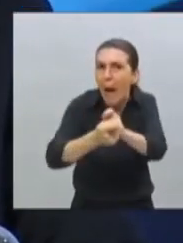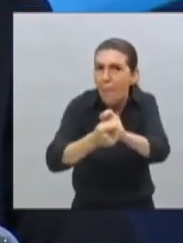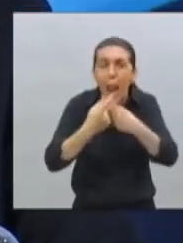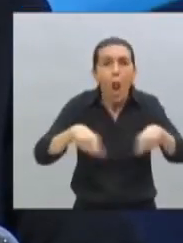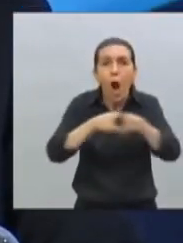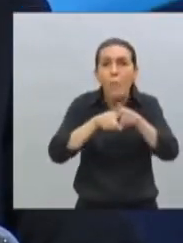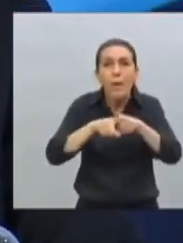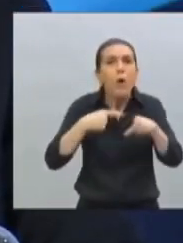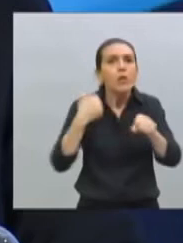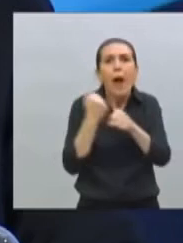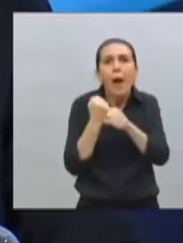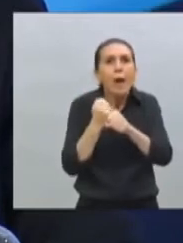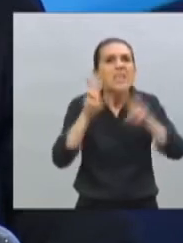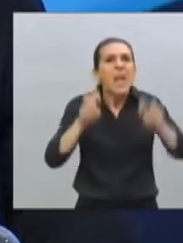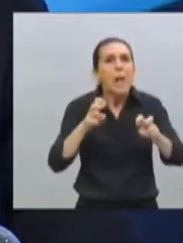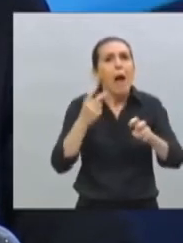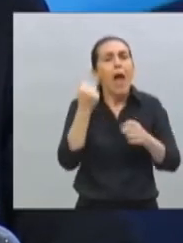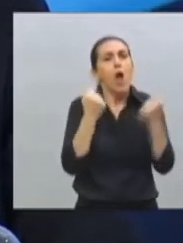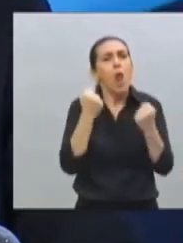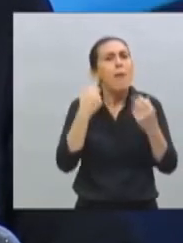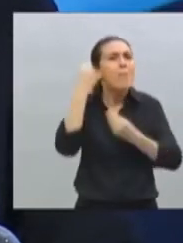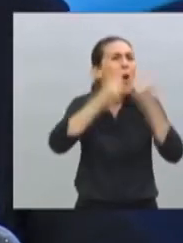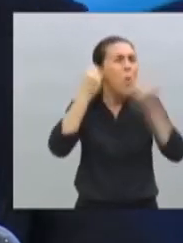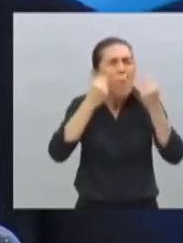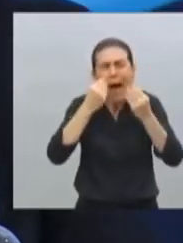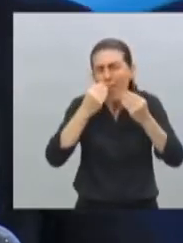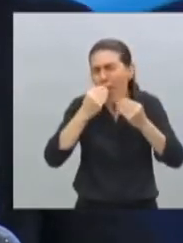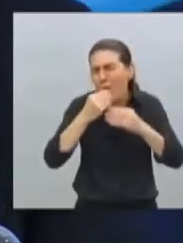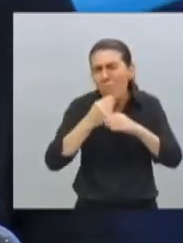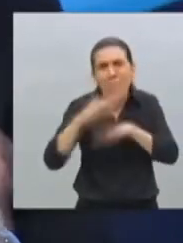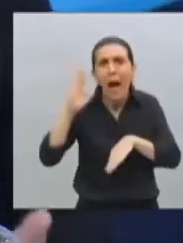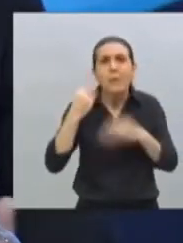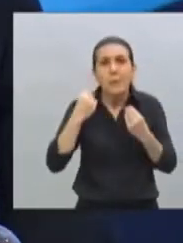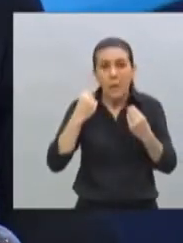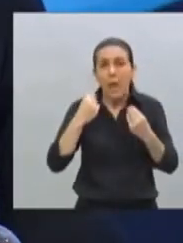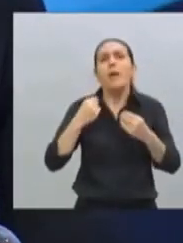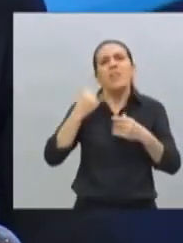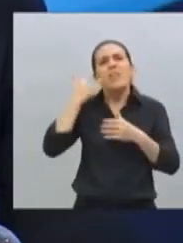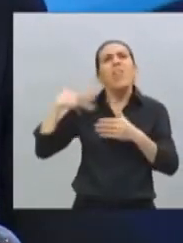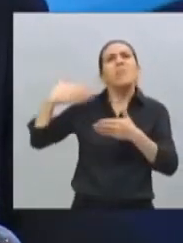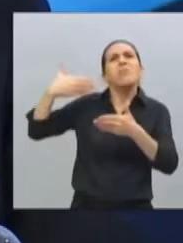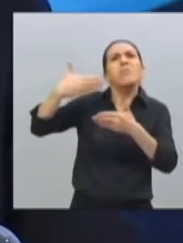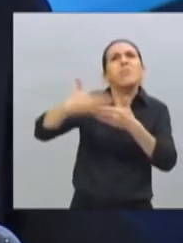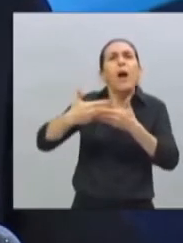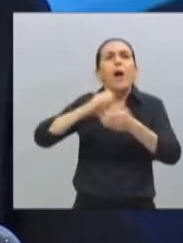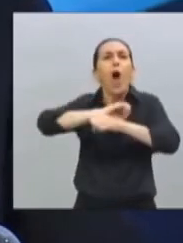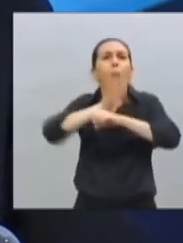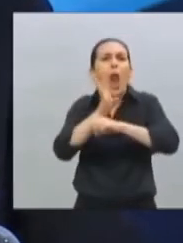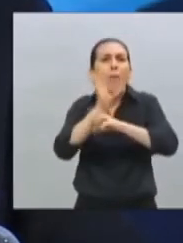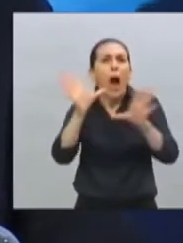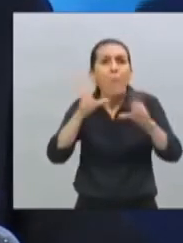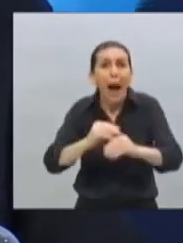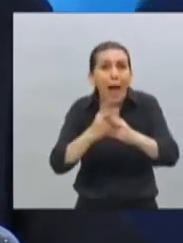Se van tomando decisiones muy sobre la marcha, sobre el día a día y en base a los, digamos, a lo que viene pasando en base a la pandemia.